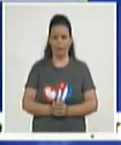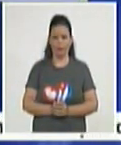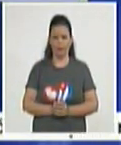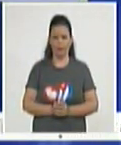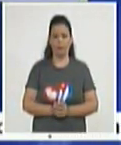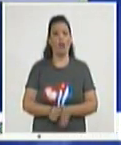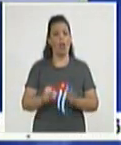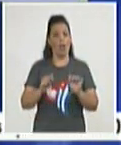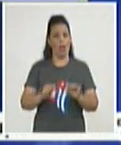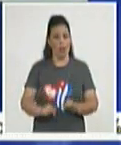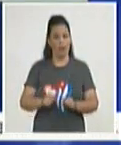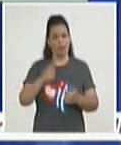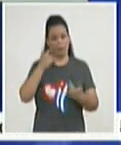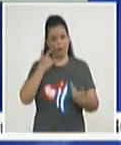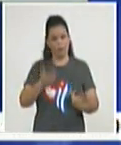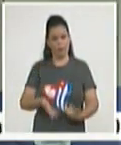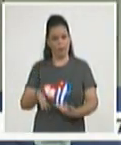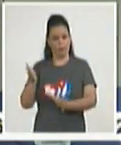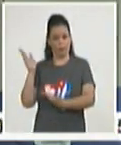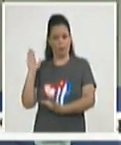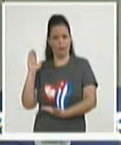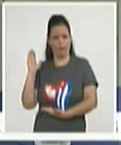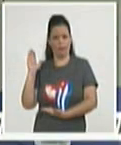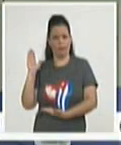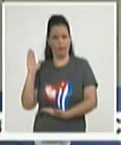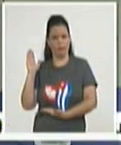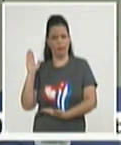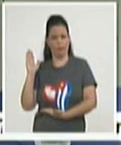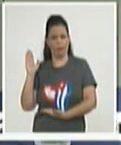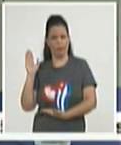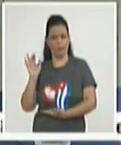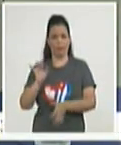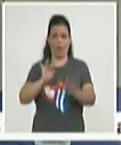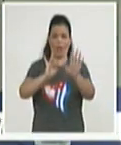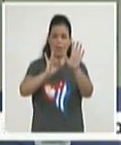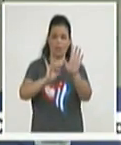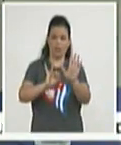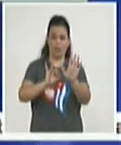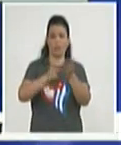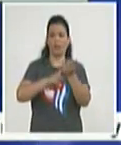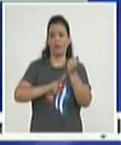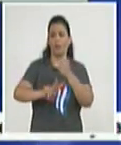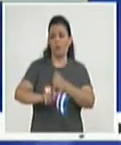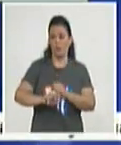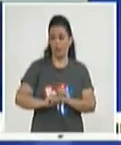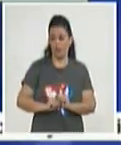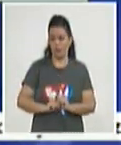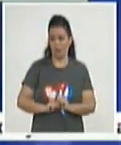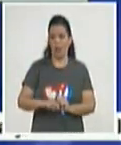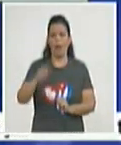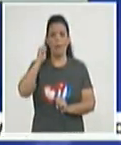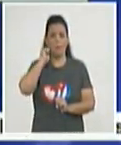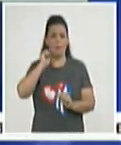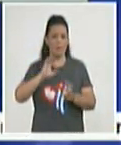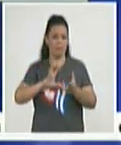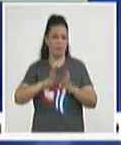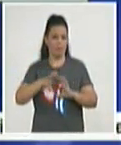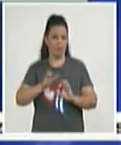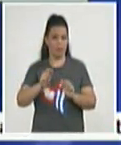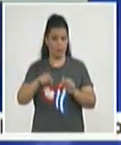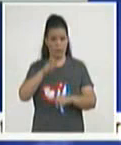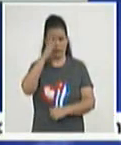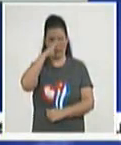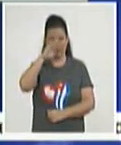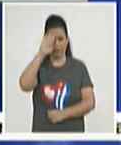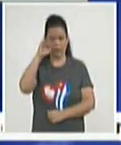ayudan a ver por estas 7 provincias que tienen las mayores tasas de Cuba, un poco que ver